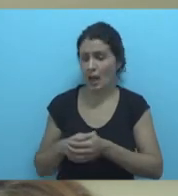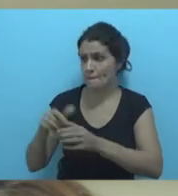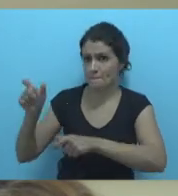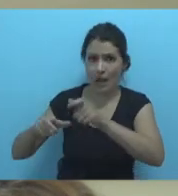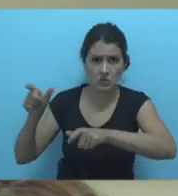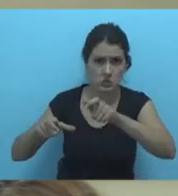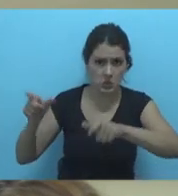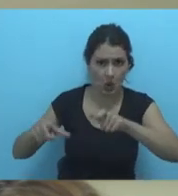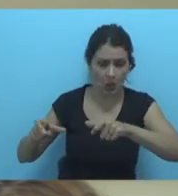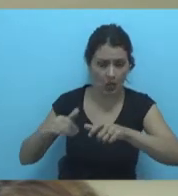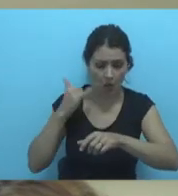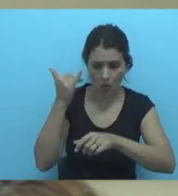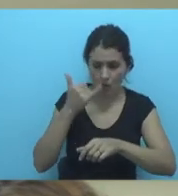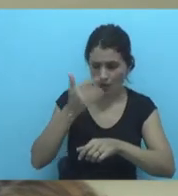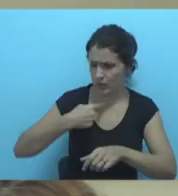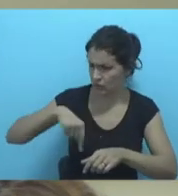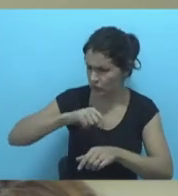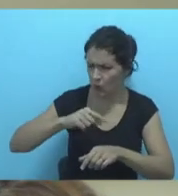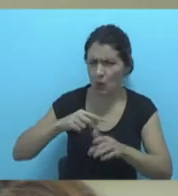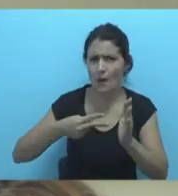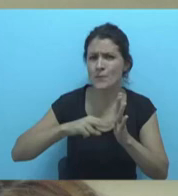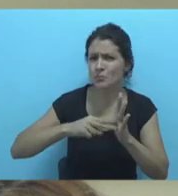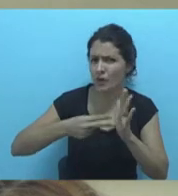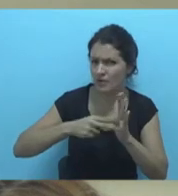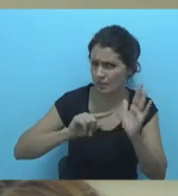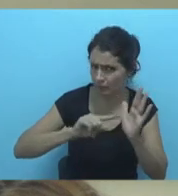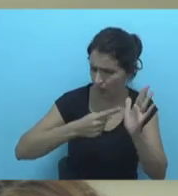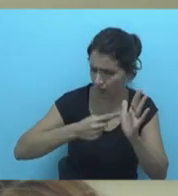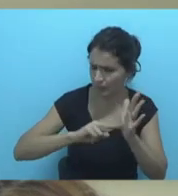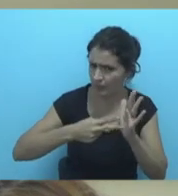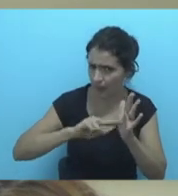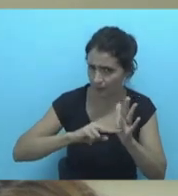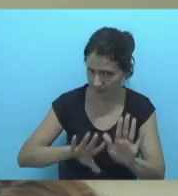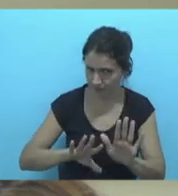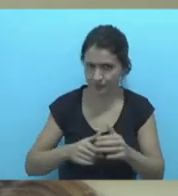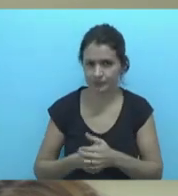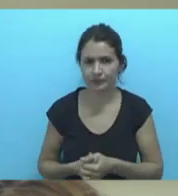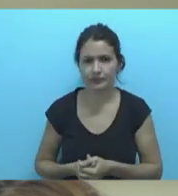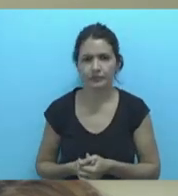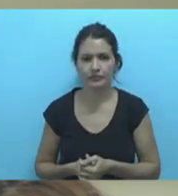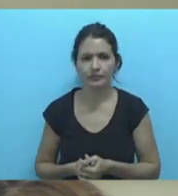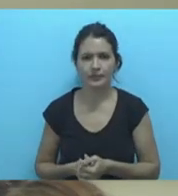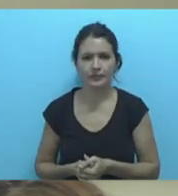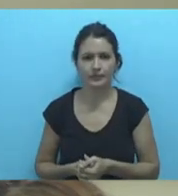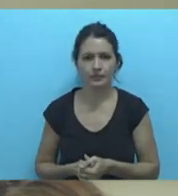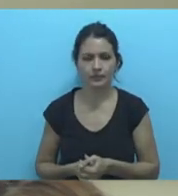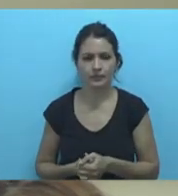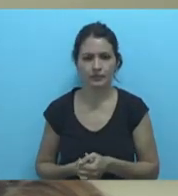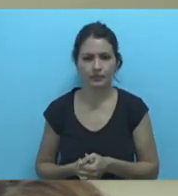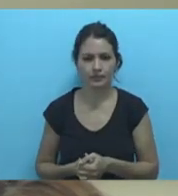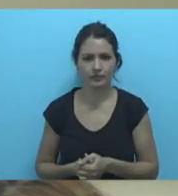para contarnos un poco acerca de problemáticas puntuales. Y bueno, aborda una situación concreta